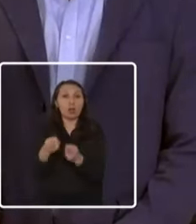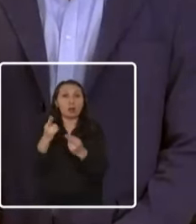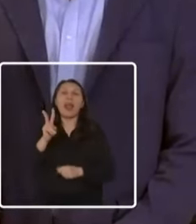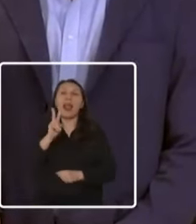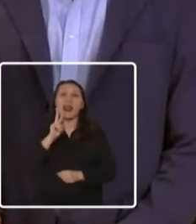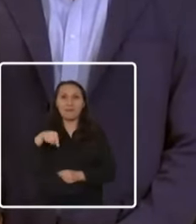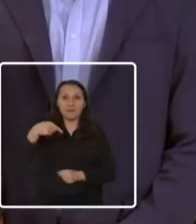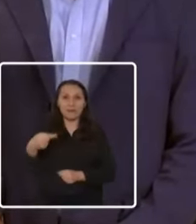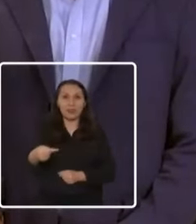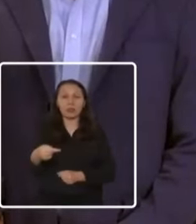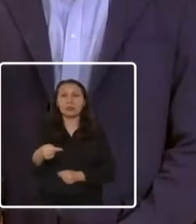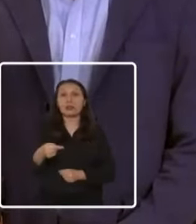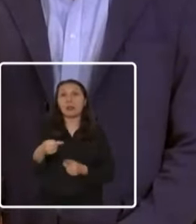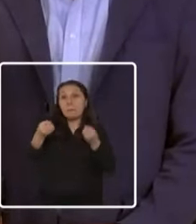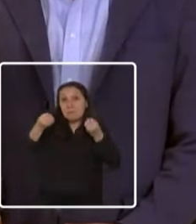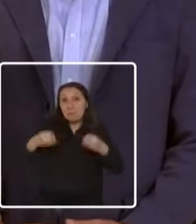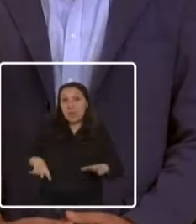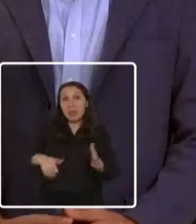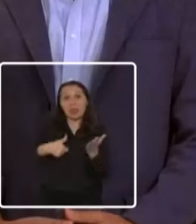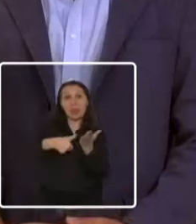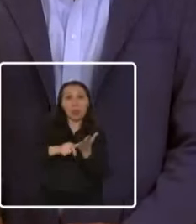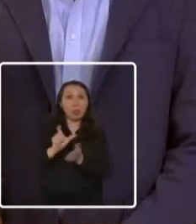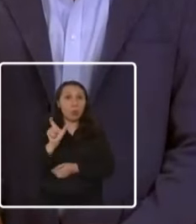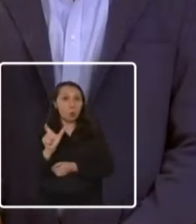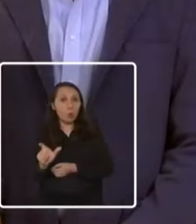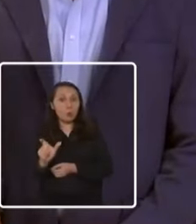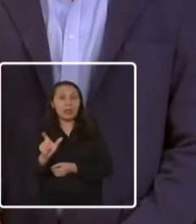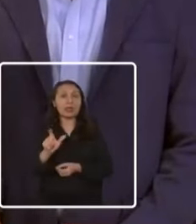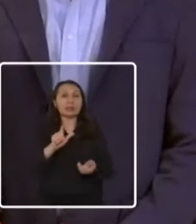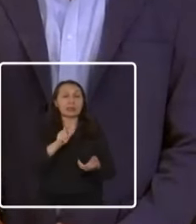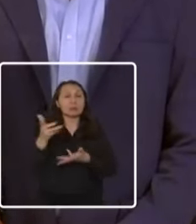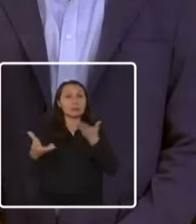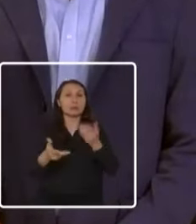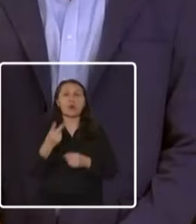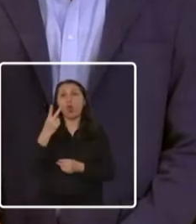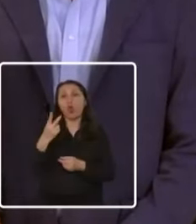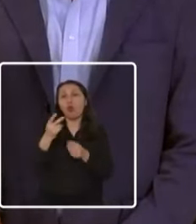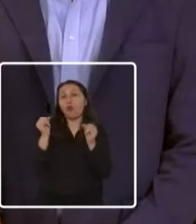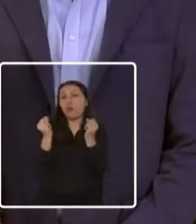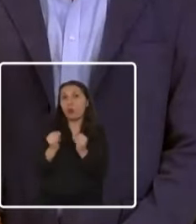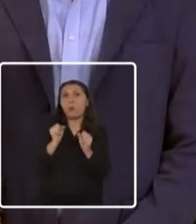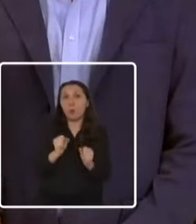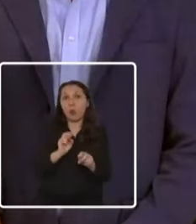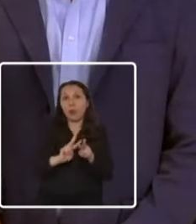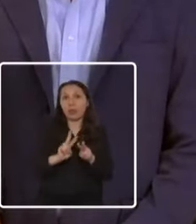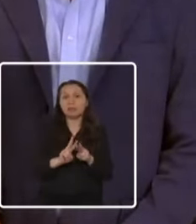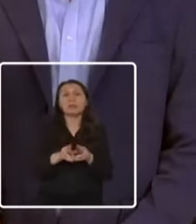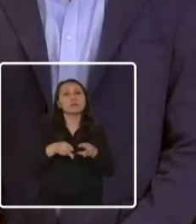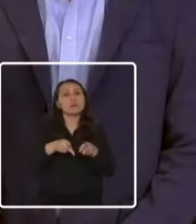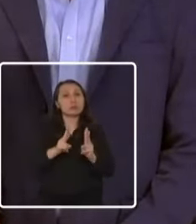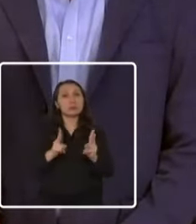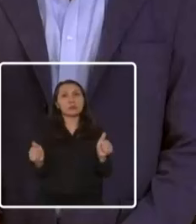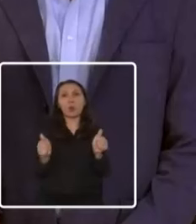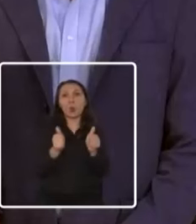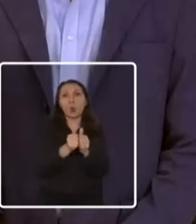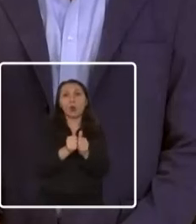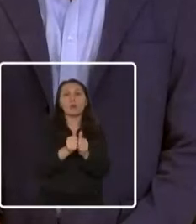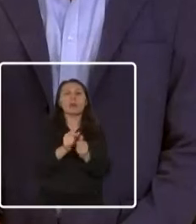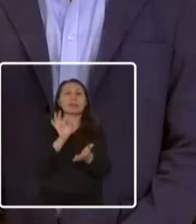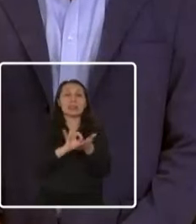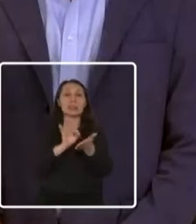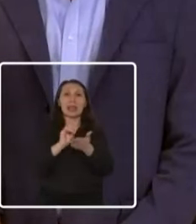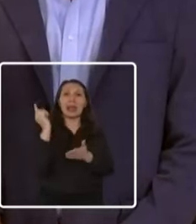este viernes. Quienes hayan perdido los documentos, cierto, producto de la catástrofe, tienen dos alternativas. La primera, se van a hacer operativos en conjunto con la